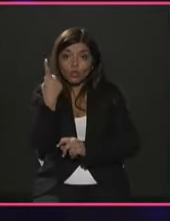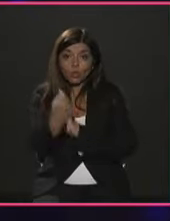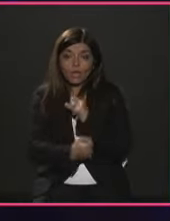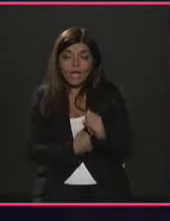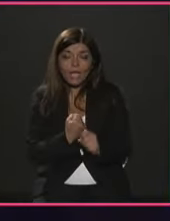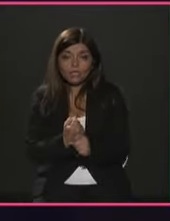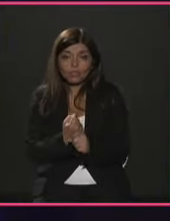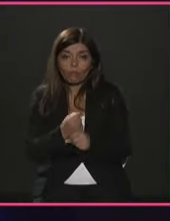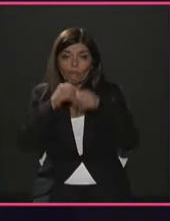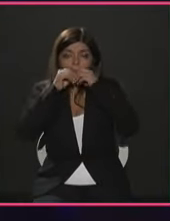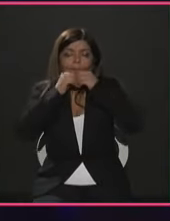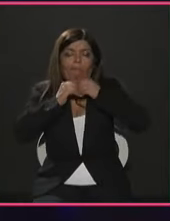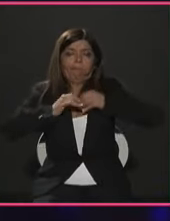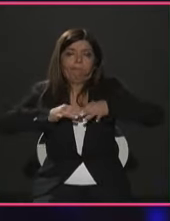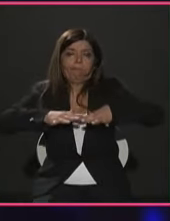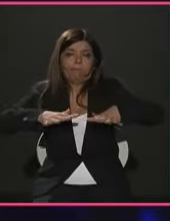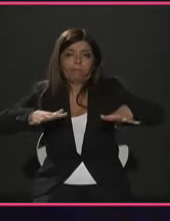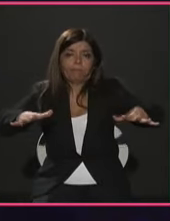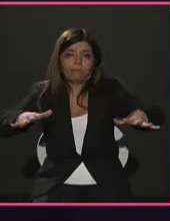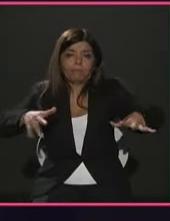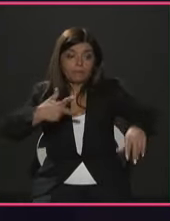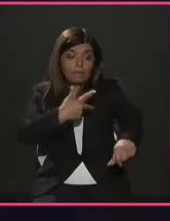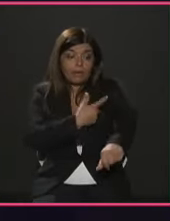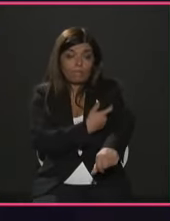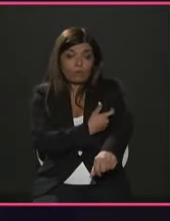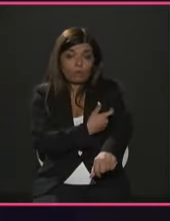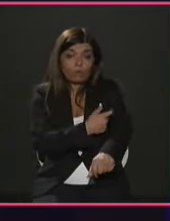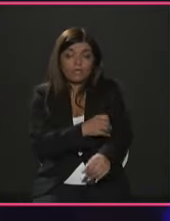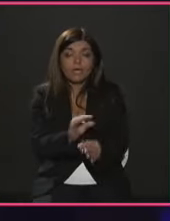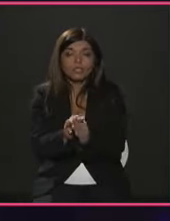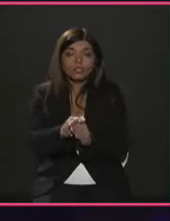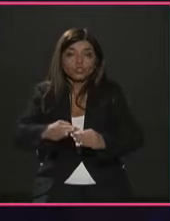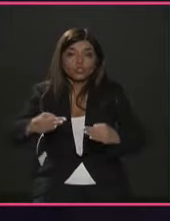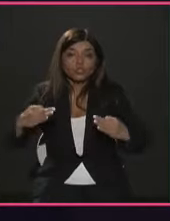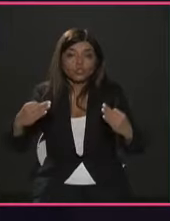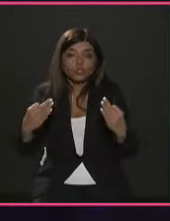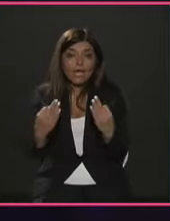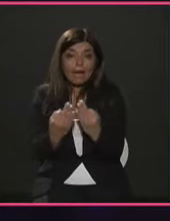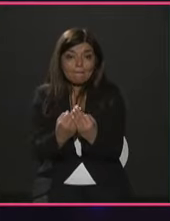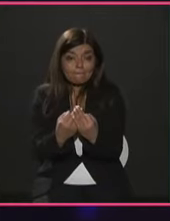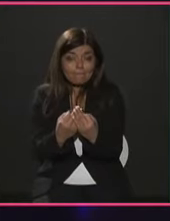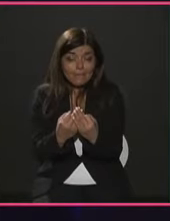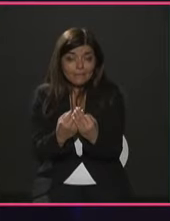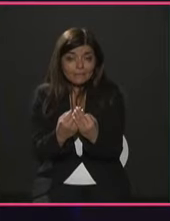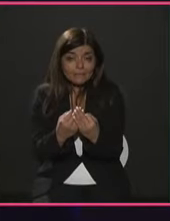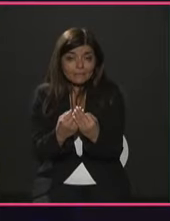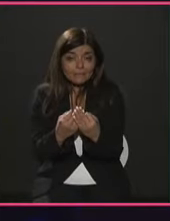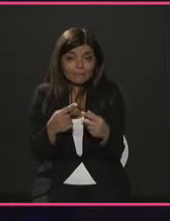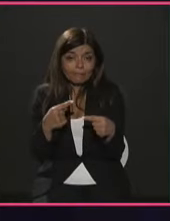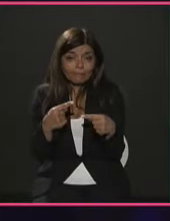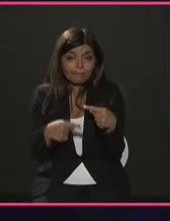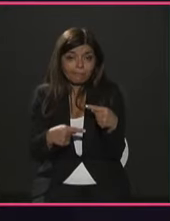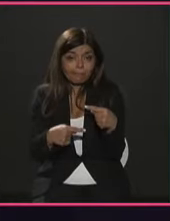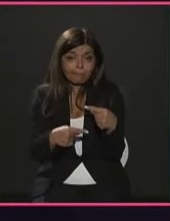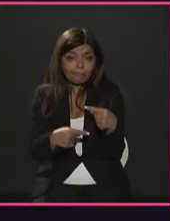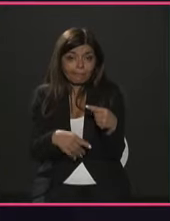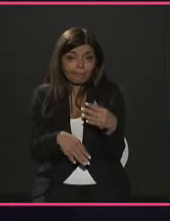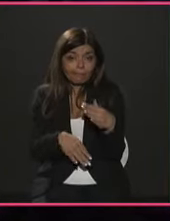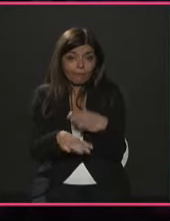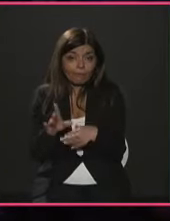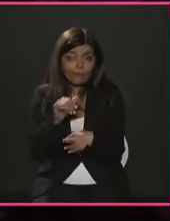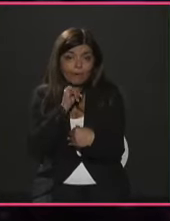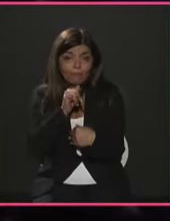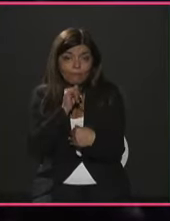una distribución de estas vacunas que fue totalmente inigual itaria es decir los más pobres en el mundo